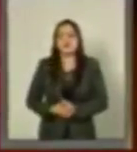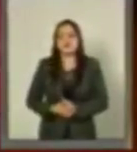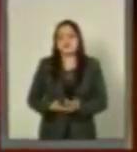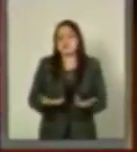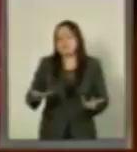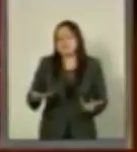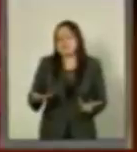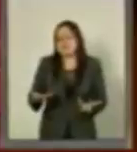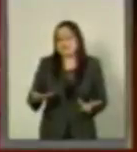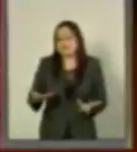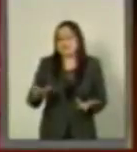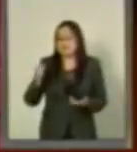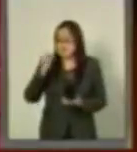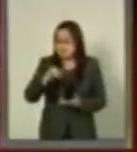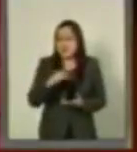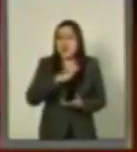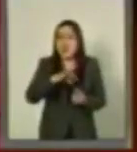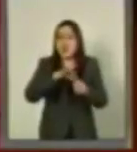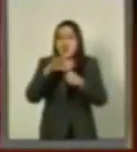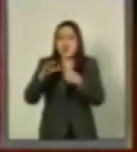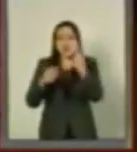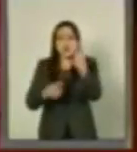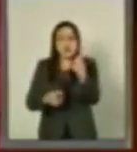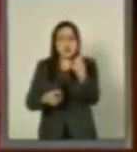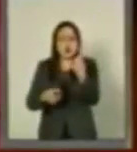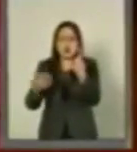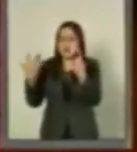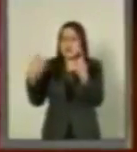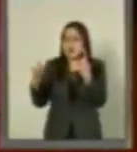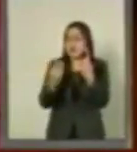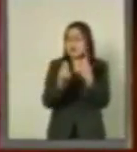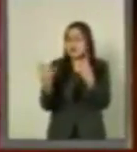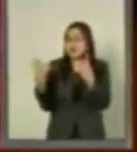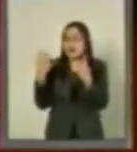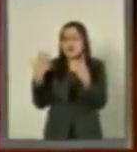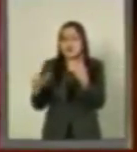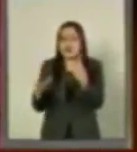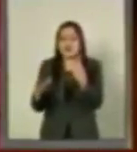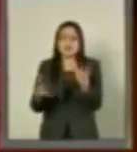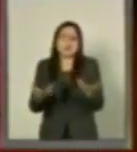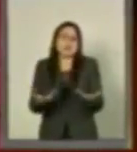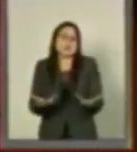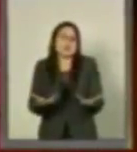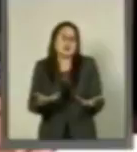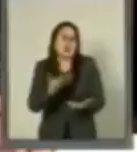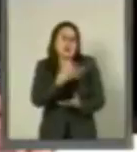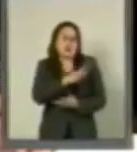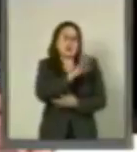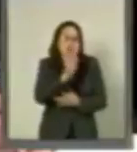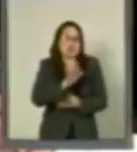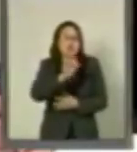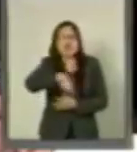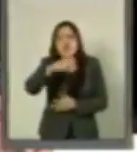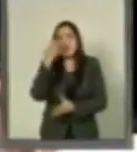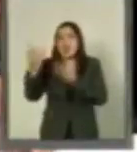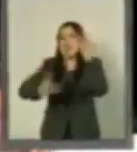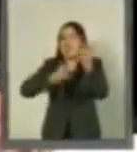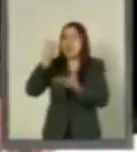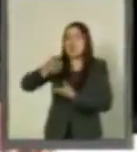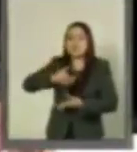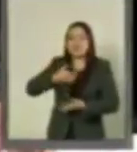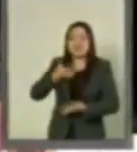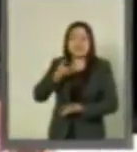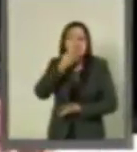No, del sí, hay uno, uno por diez, o sea, somos el 10%, por más que griten. Por más que